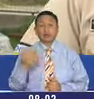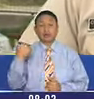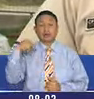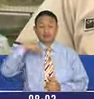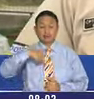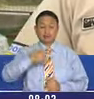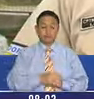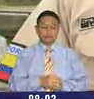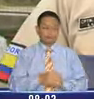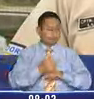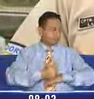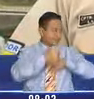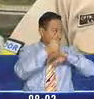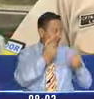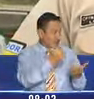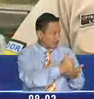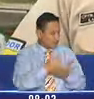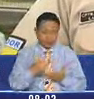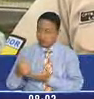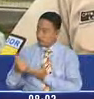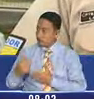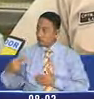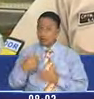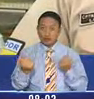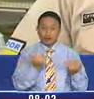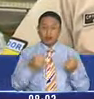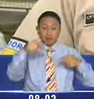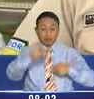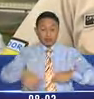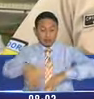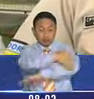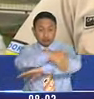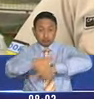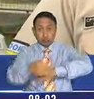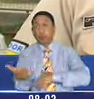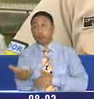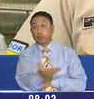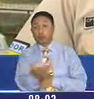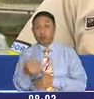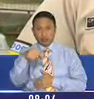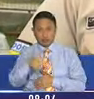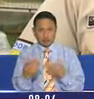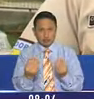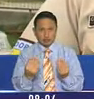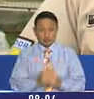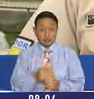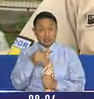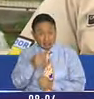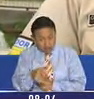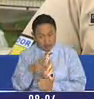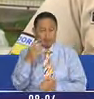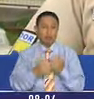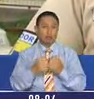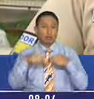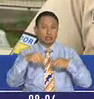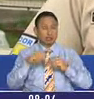una institución que nos ayude a controlar la mendicidad y los habitantes de calle que tenemos acá en el sector. Eso es lo que nos está